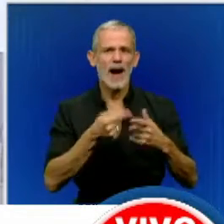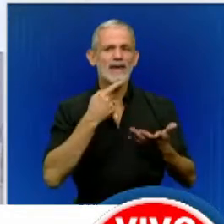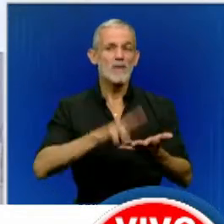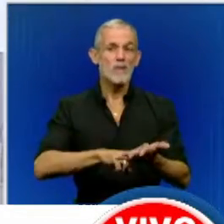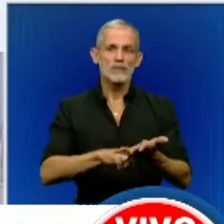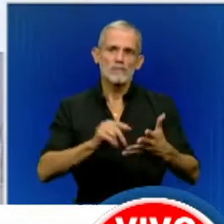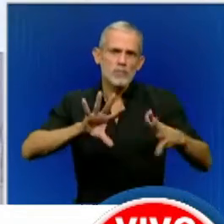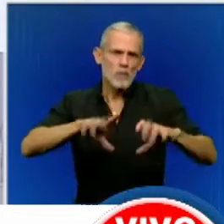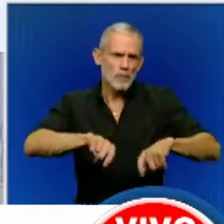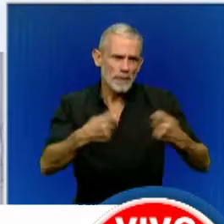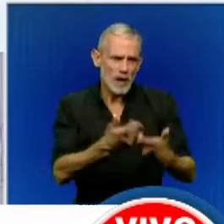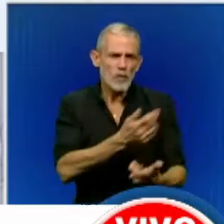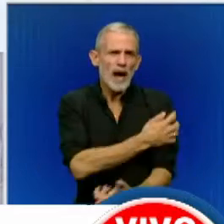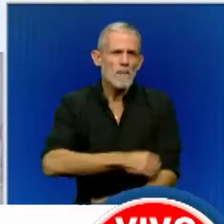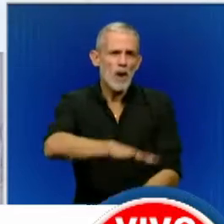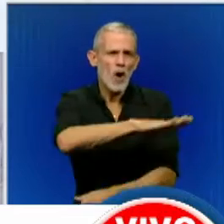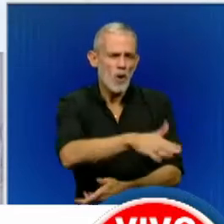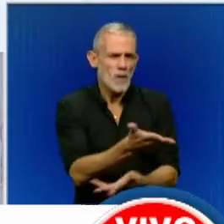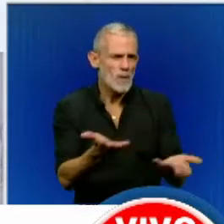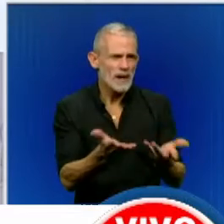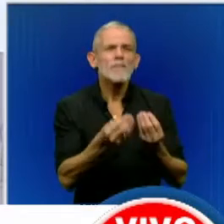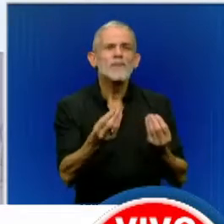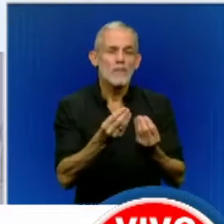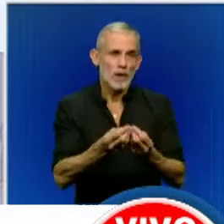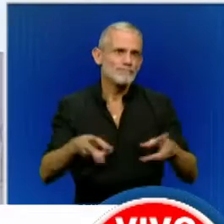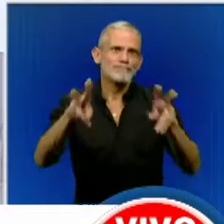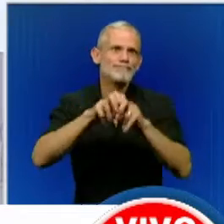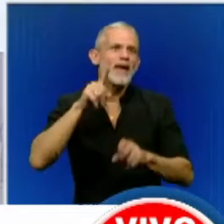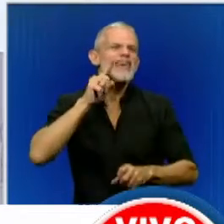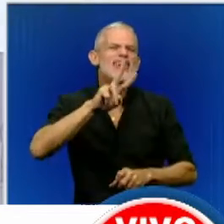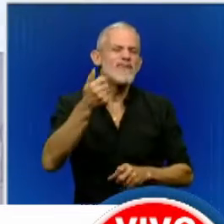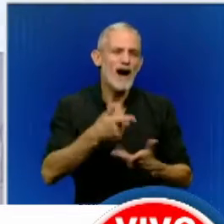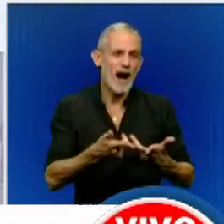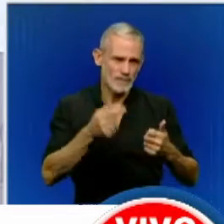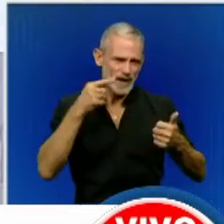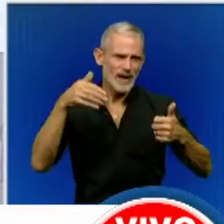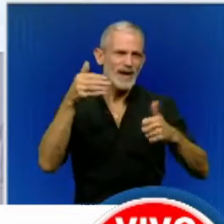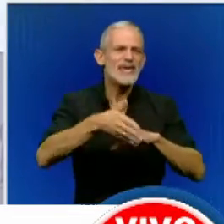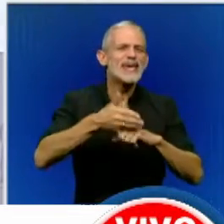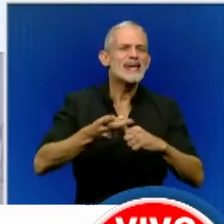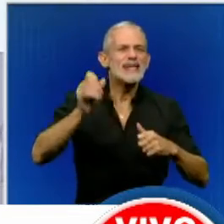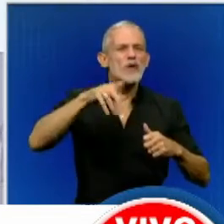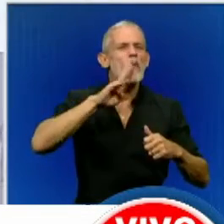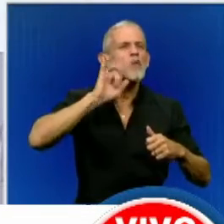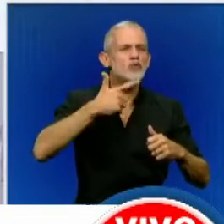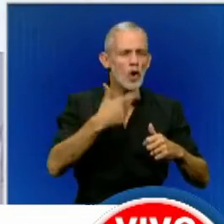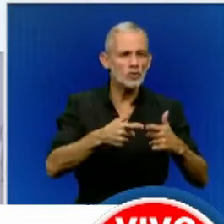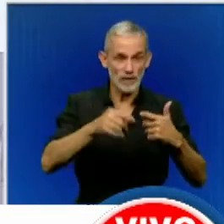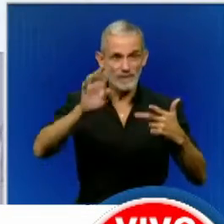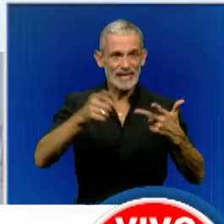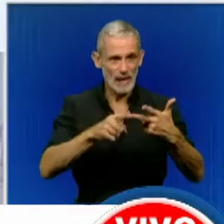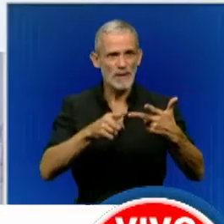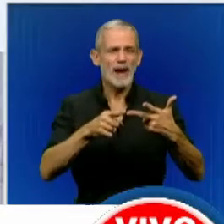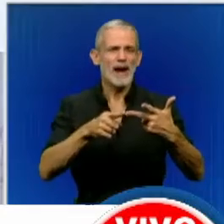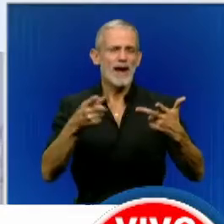termina perjudicando a los más pobres porque está basado en la recaudación del IVA, de ingresos brutos y del impuesto inflacionario, que perjudican a los